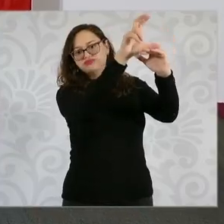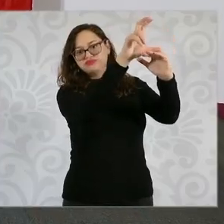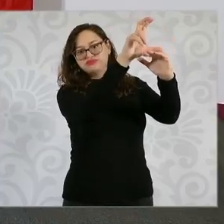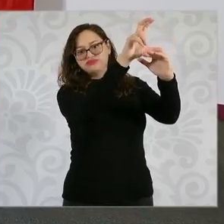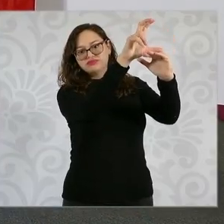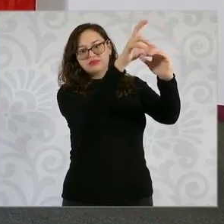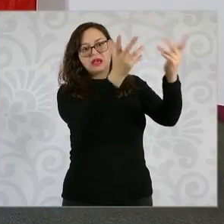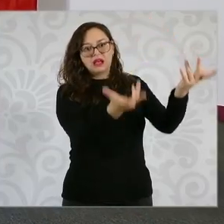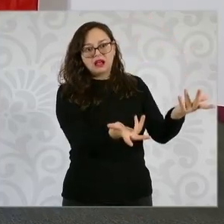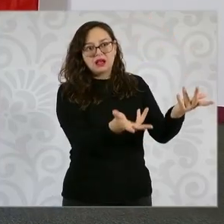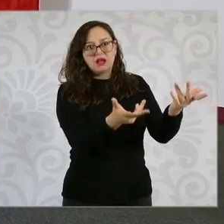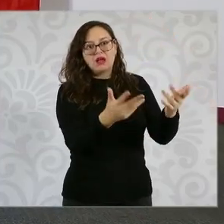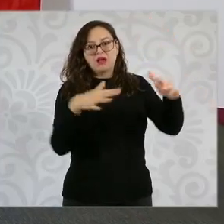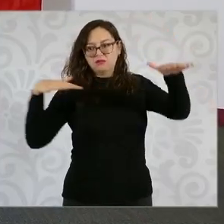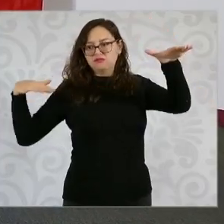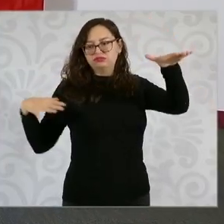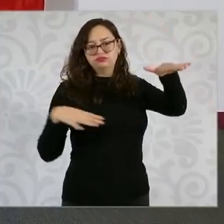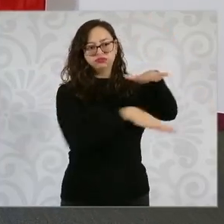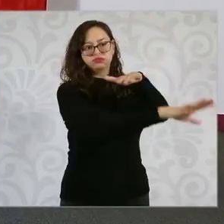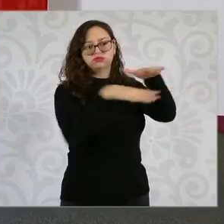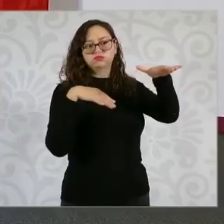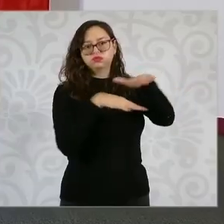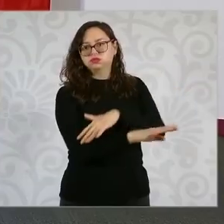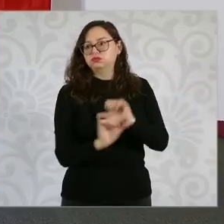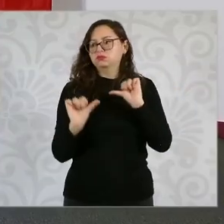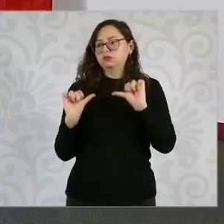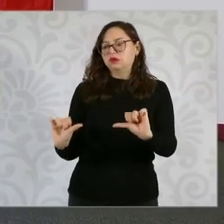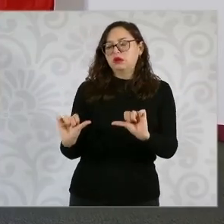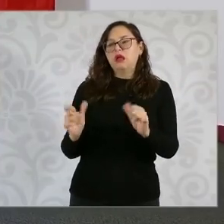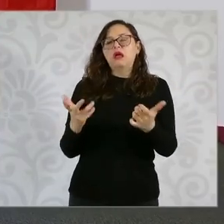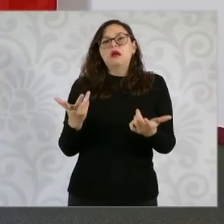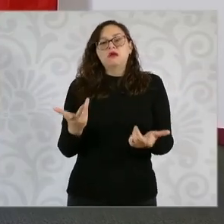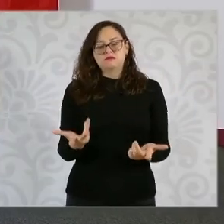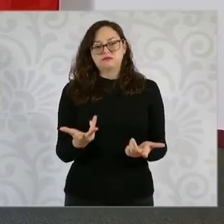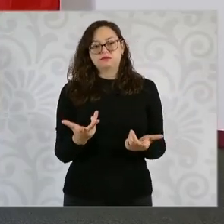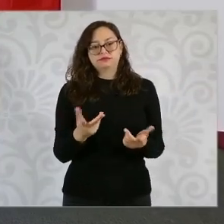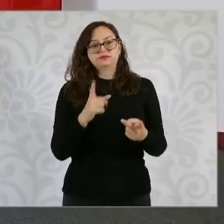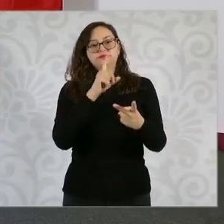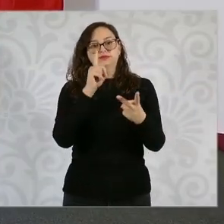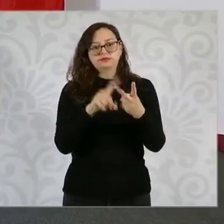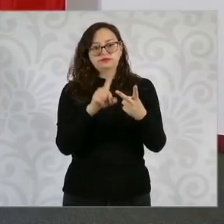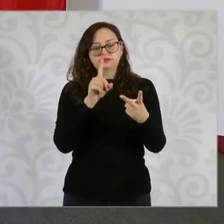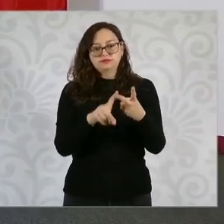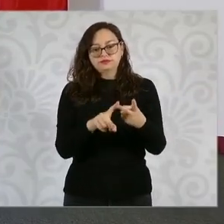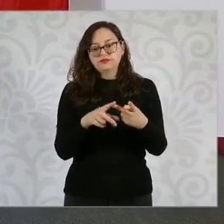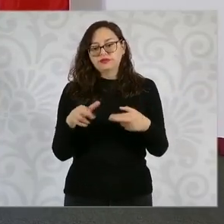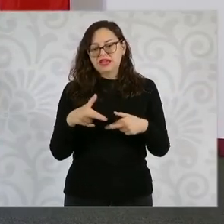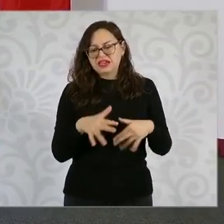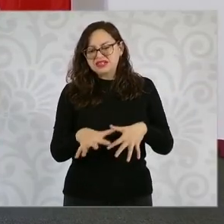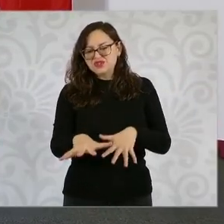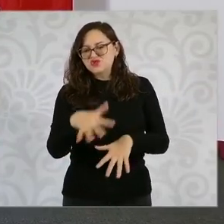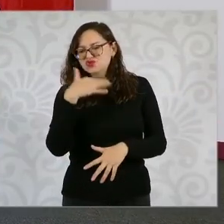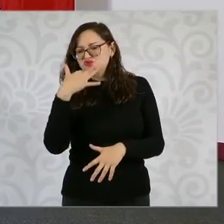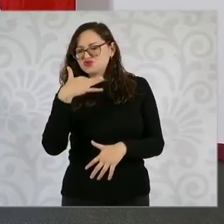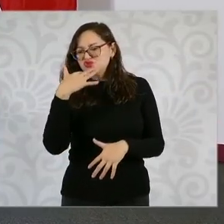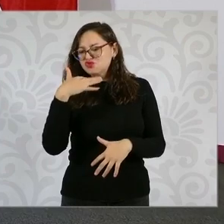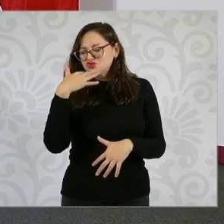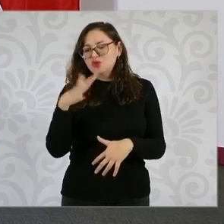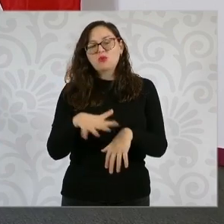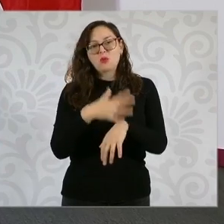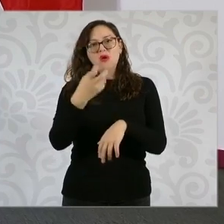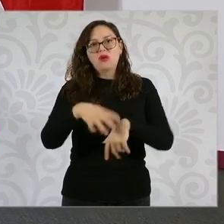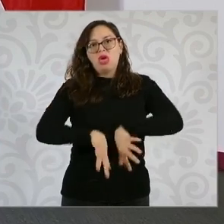a volver a tener esta situación. Viene un programa también de desasolve de ríos para